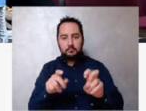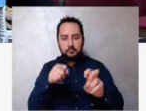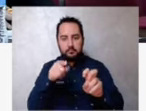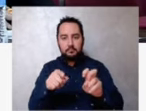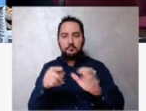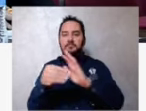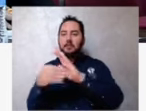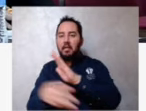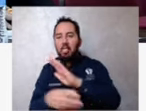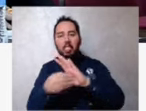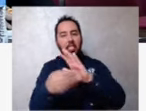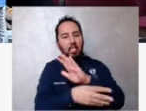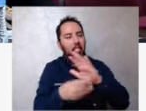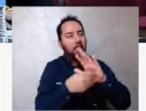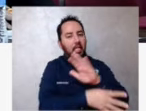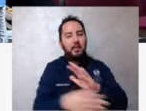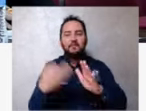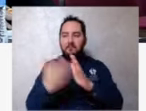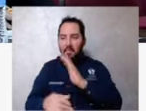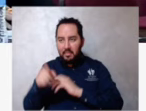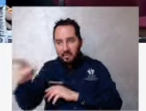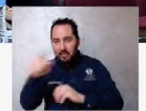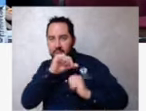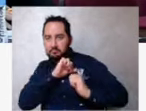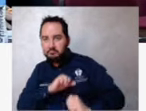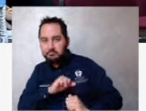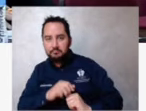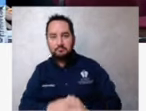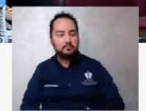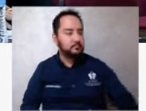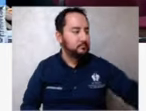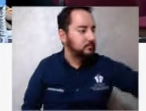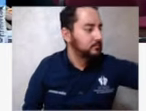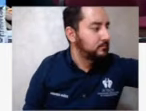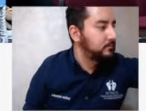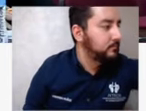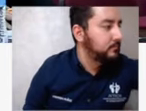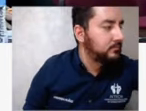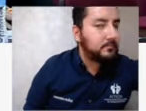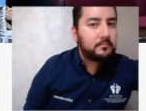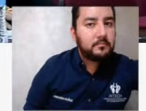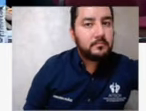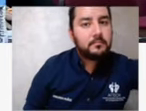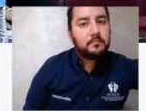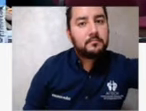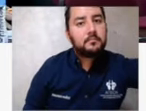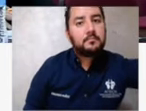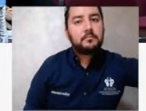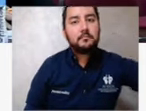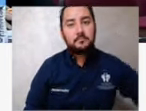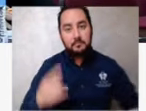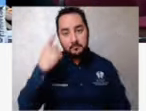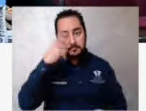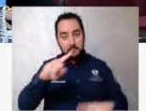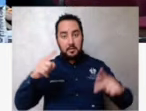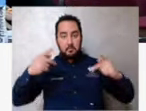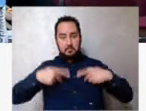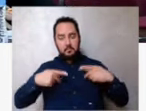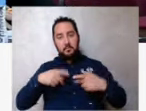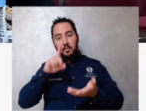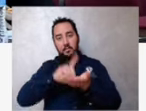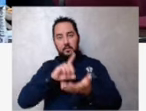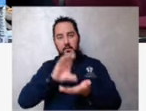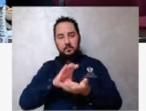autoridades de implementar medidas afirmativas para garantizar el acceso a los puestos de dirección en los órganos colegiados electorales de las personas con